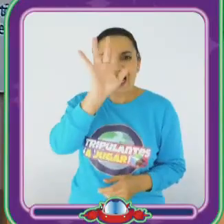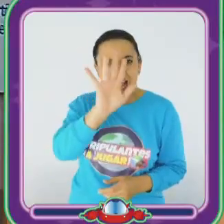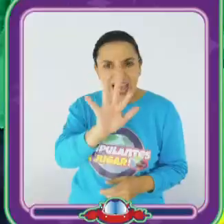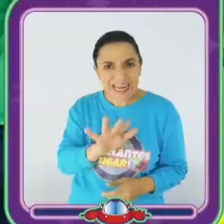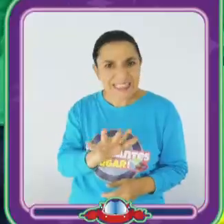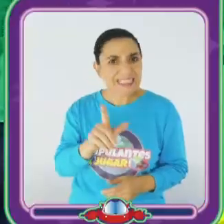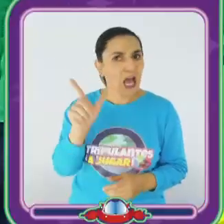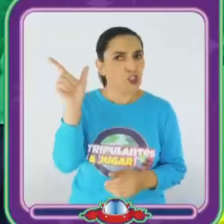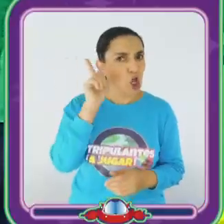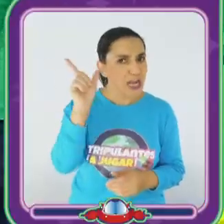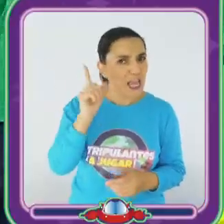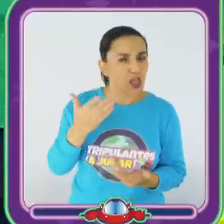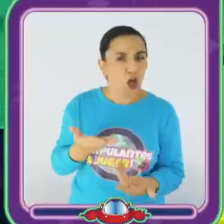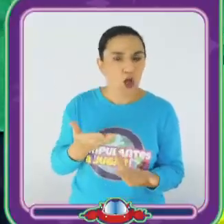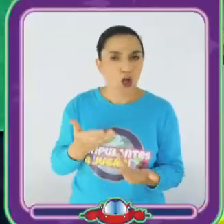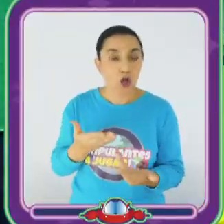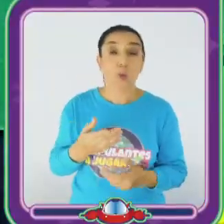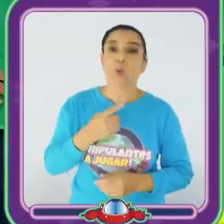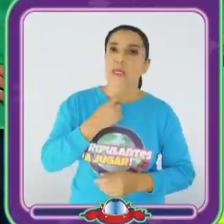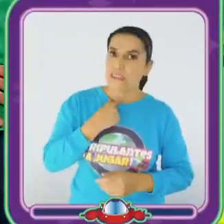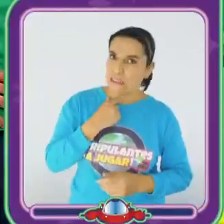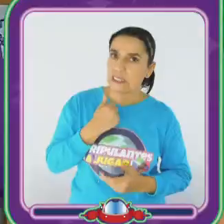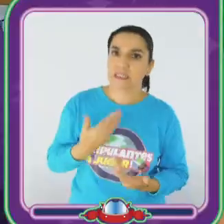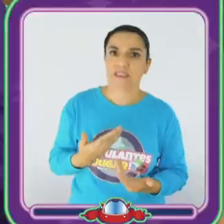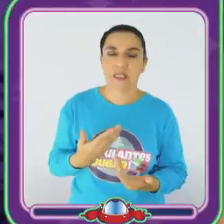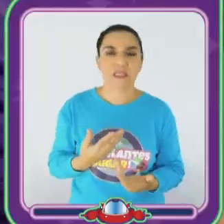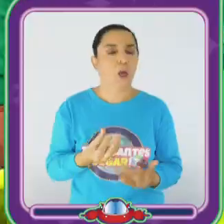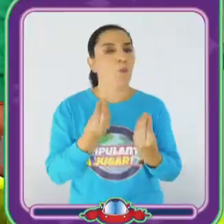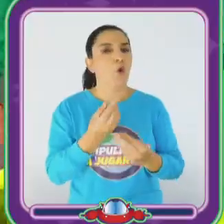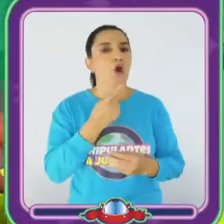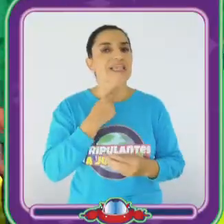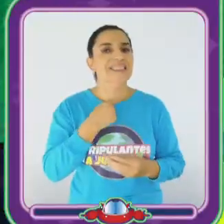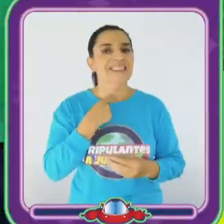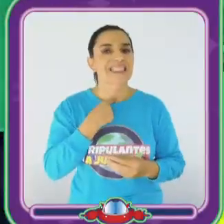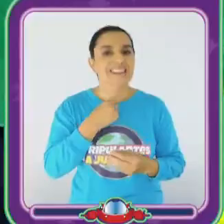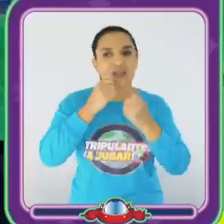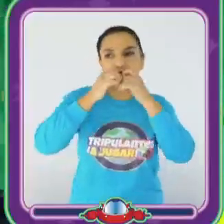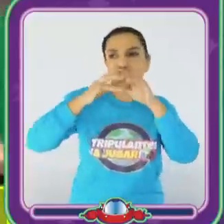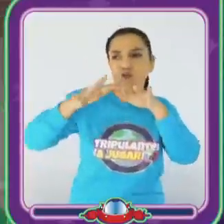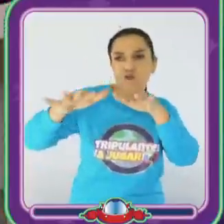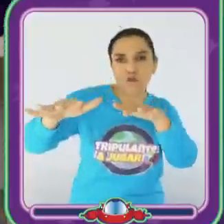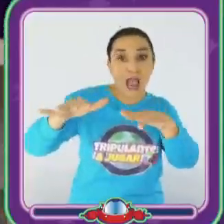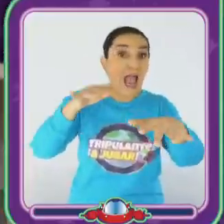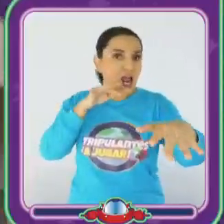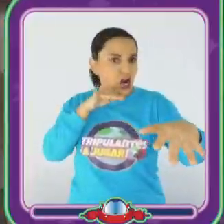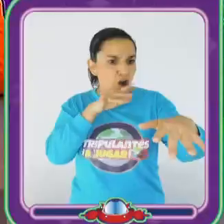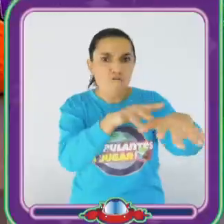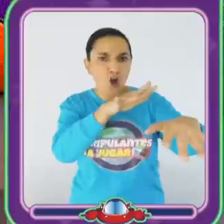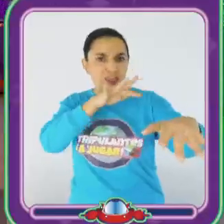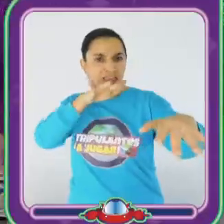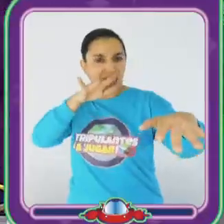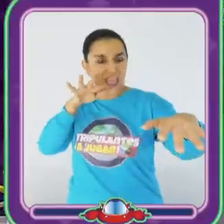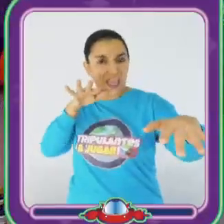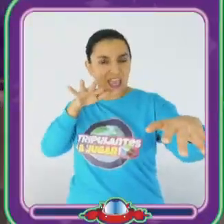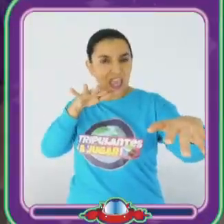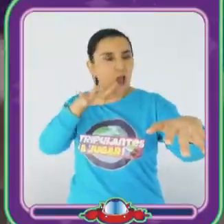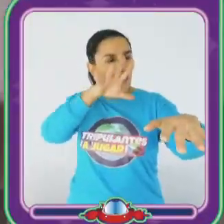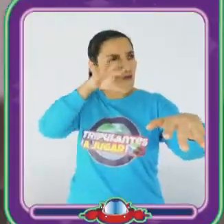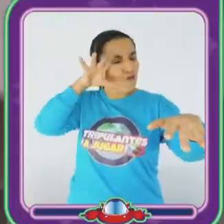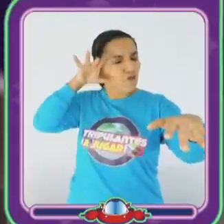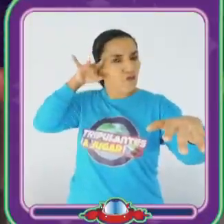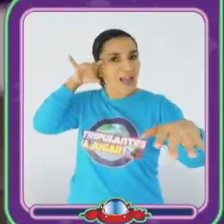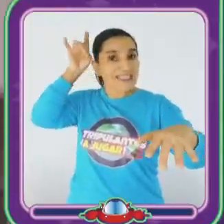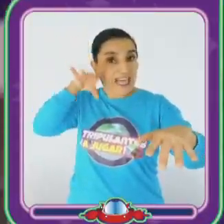las características del sonido? ¡Qué interesante! Muy interesante que rebote. Que rebote, ¿cierto? Y con eso pueden ver